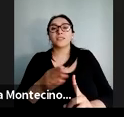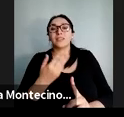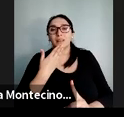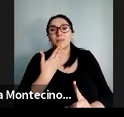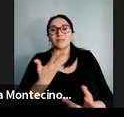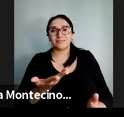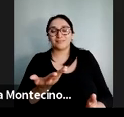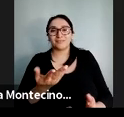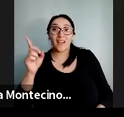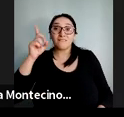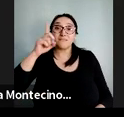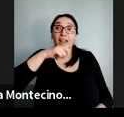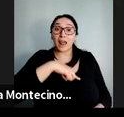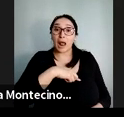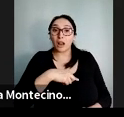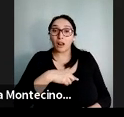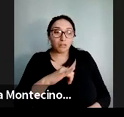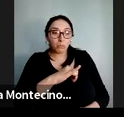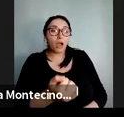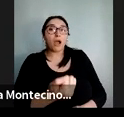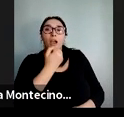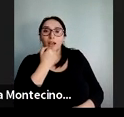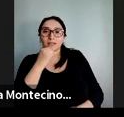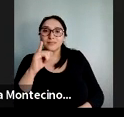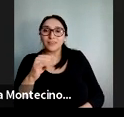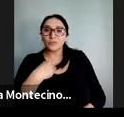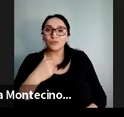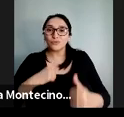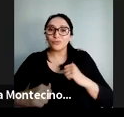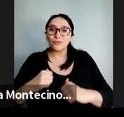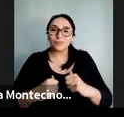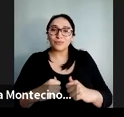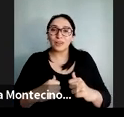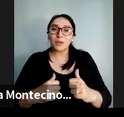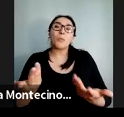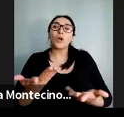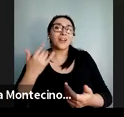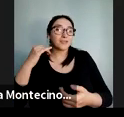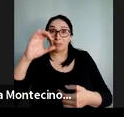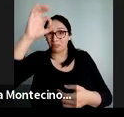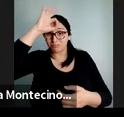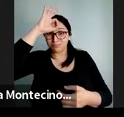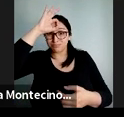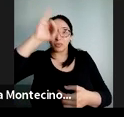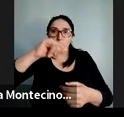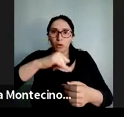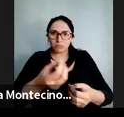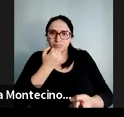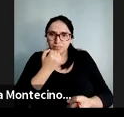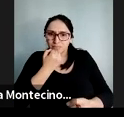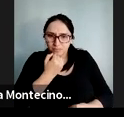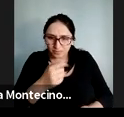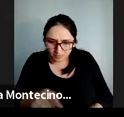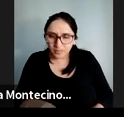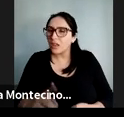parte final se dieron cuenta que sí la habían sufrido, pero no del aspecto más característico, que es como este sujeto anónimo que te tira